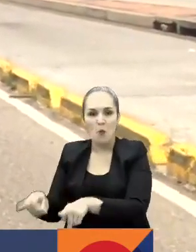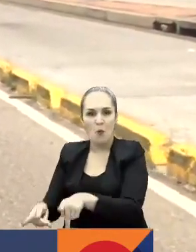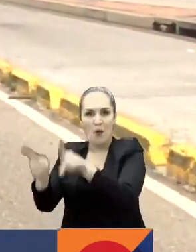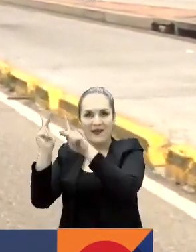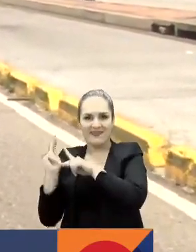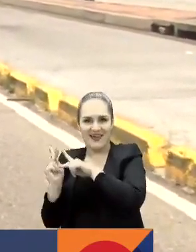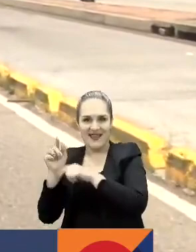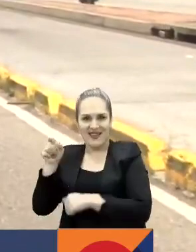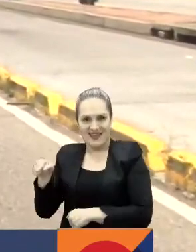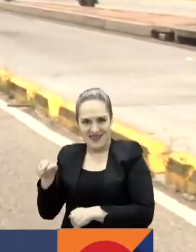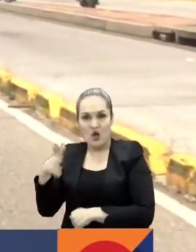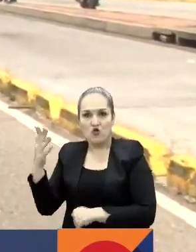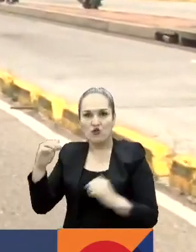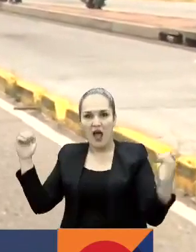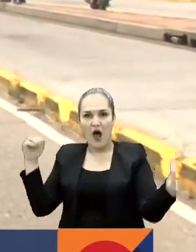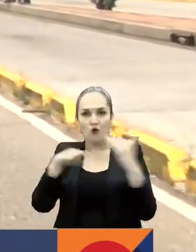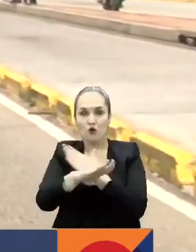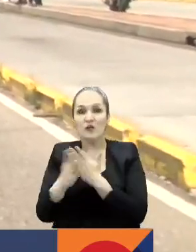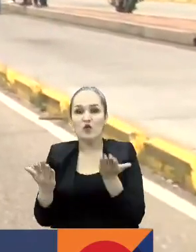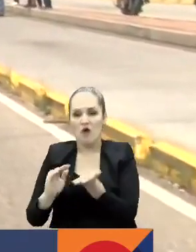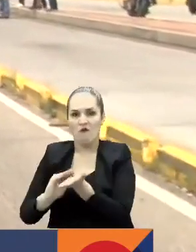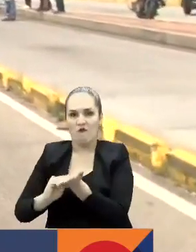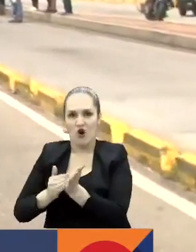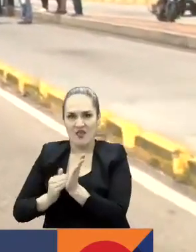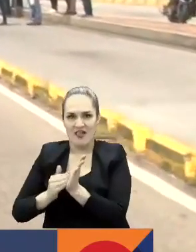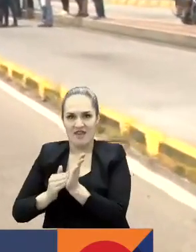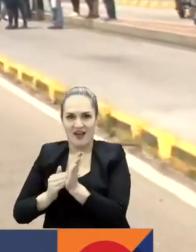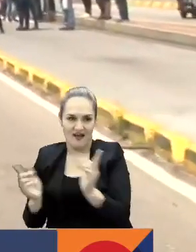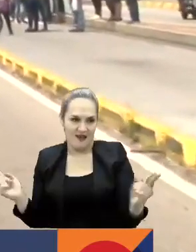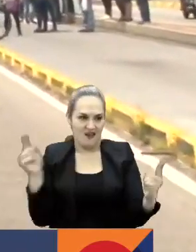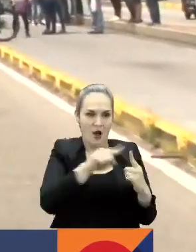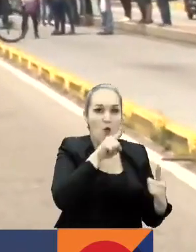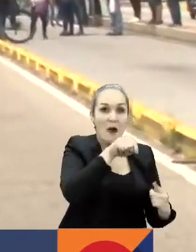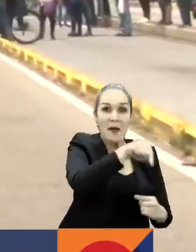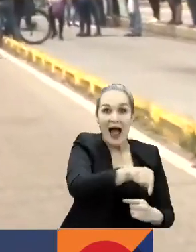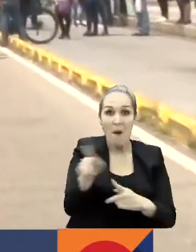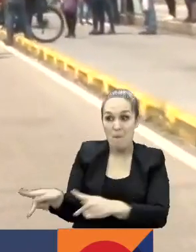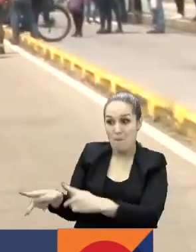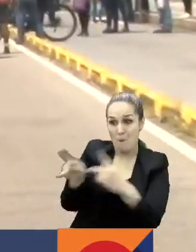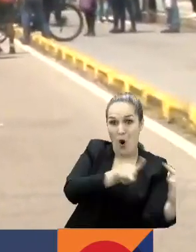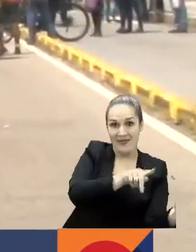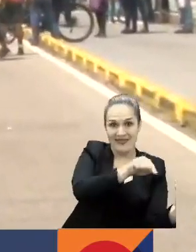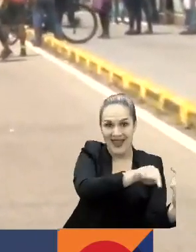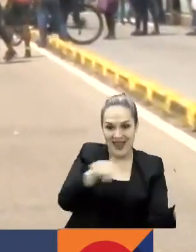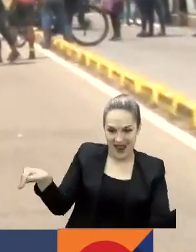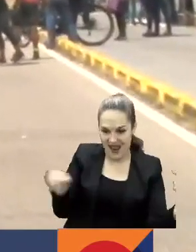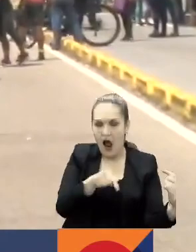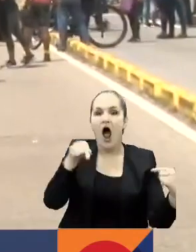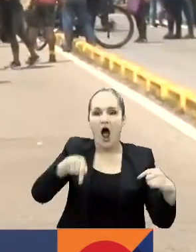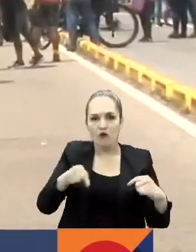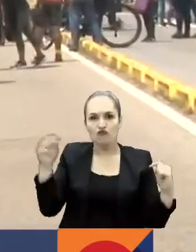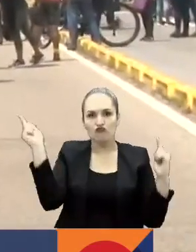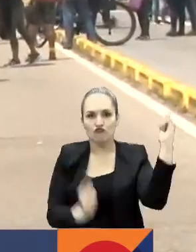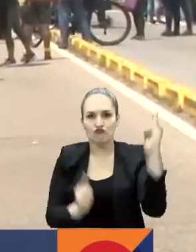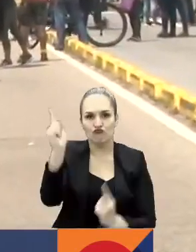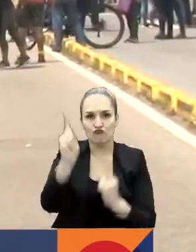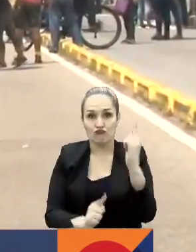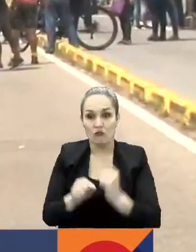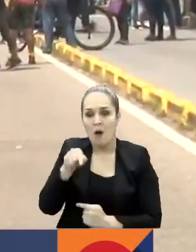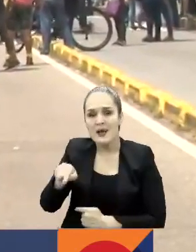Provenza sobre la autopista Florida Blanca-Bucaramanga. Allí tuvimos las reacciones de los integrantes de